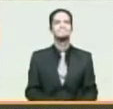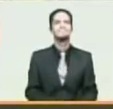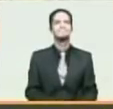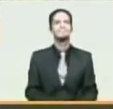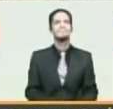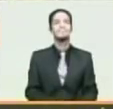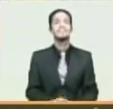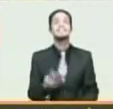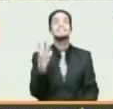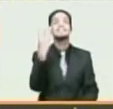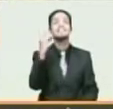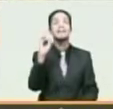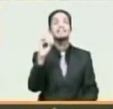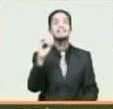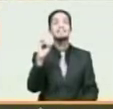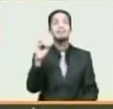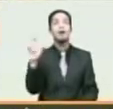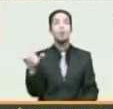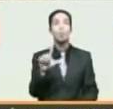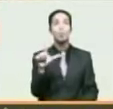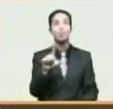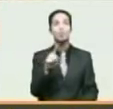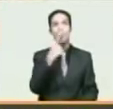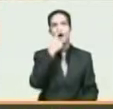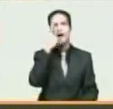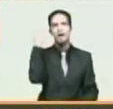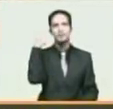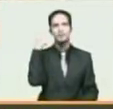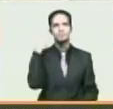30 de julio del año pasado